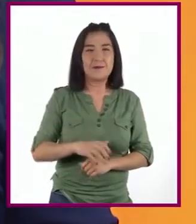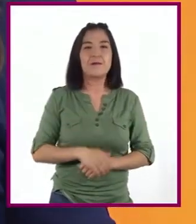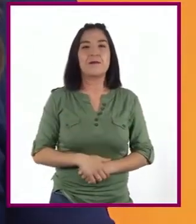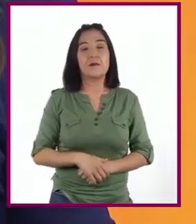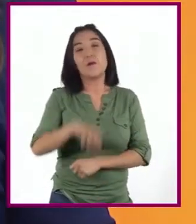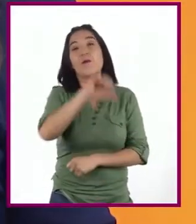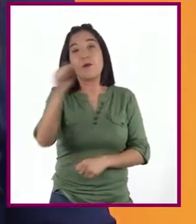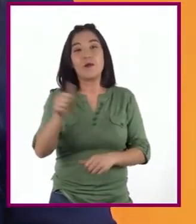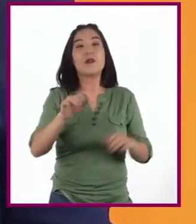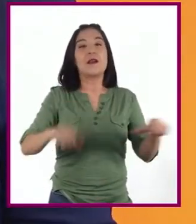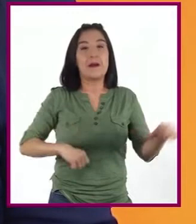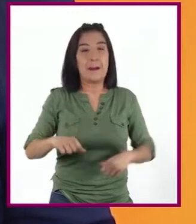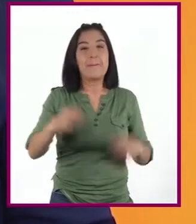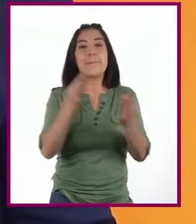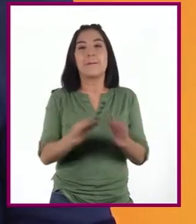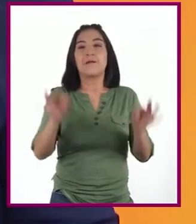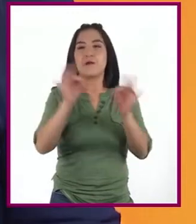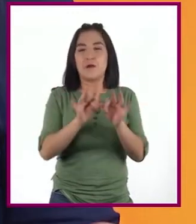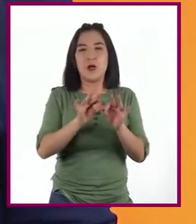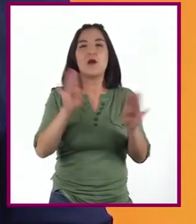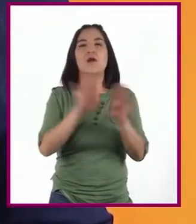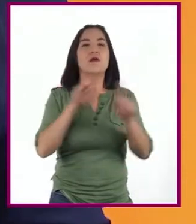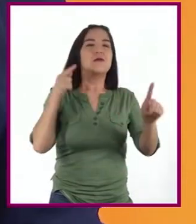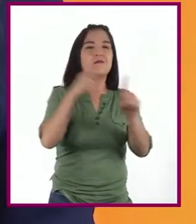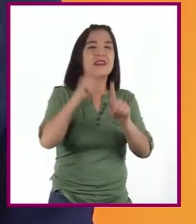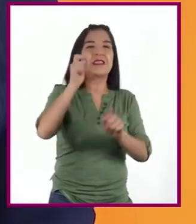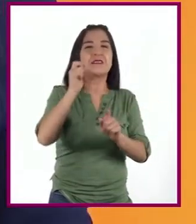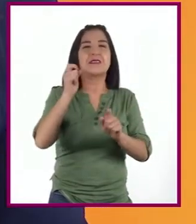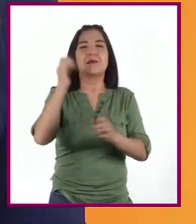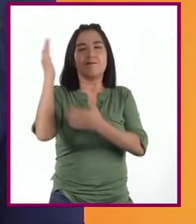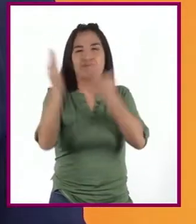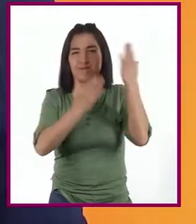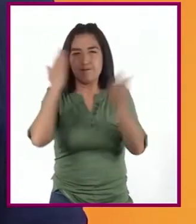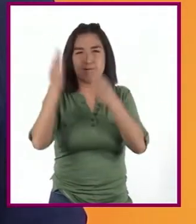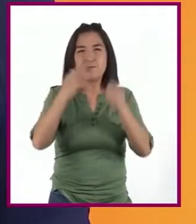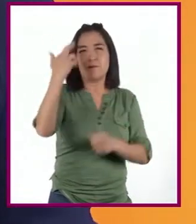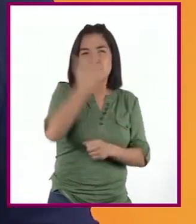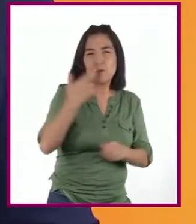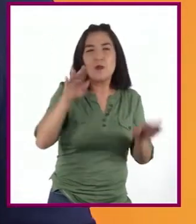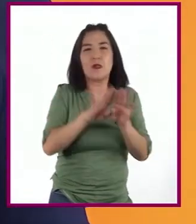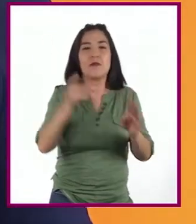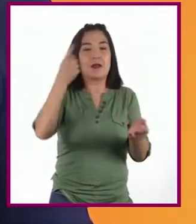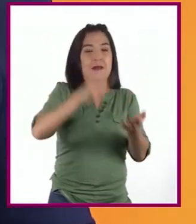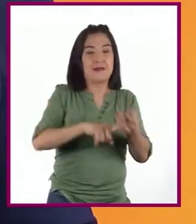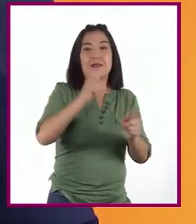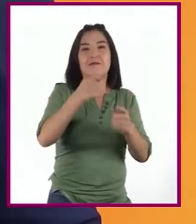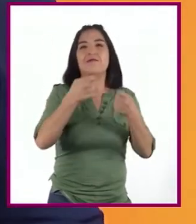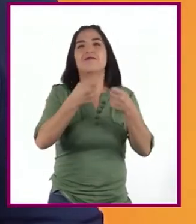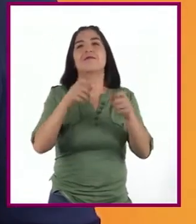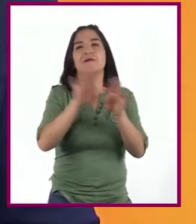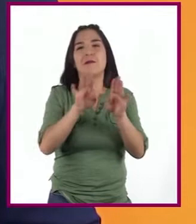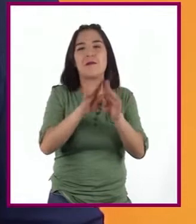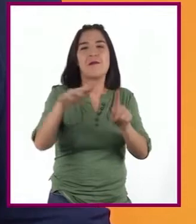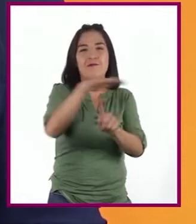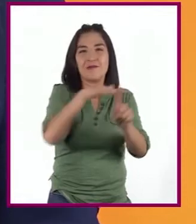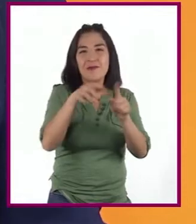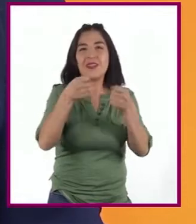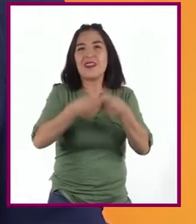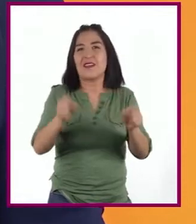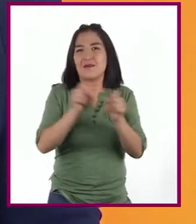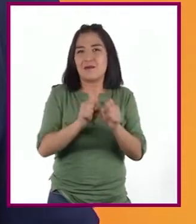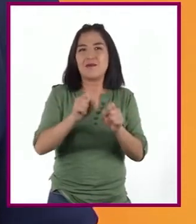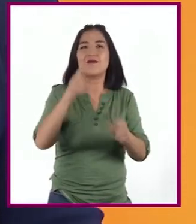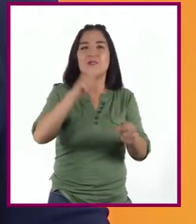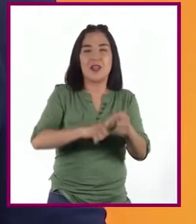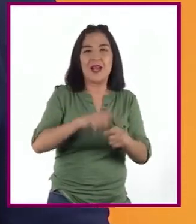actividad importante consiste en analizar el contexto histórico y social del movimiento, saber qué